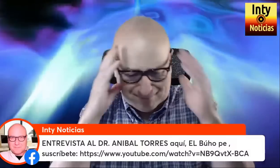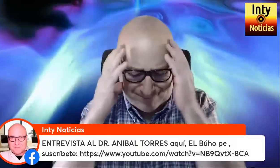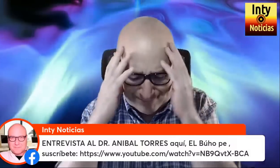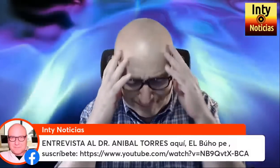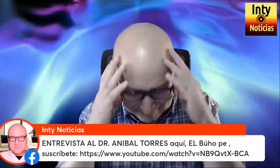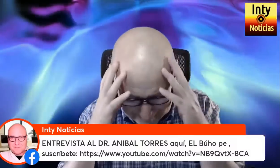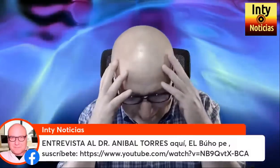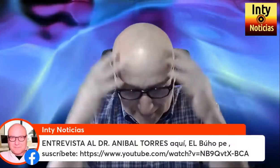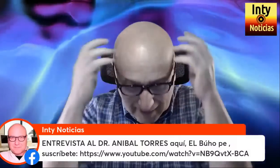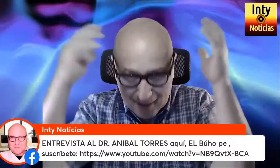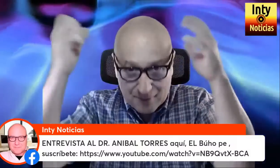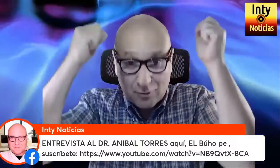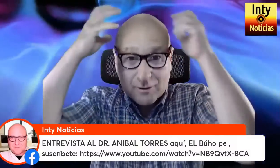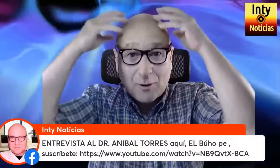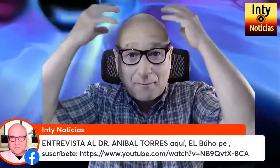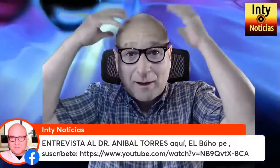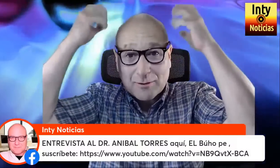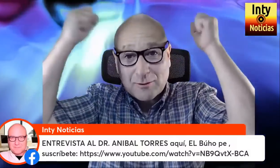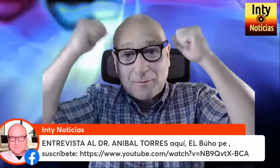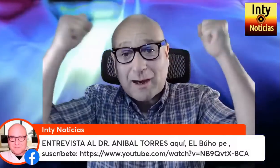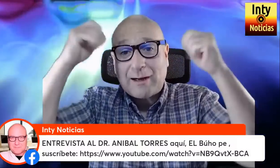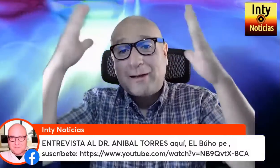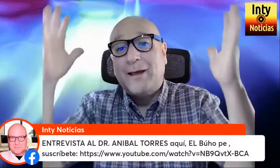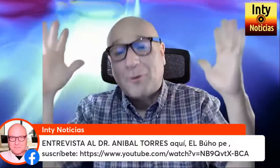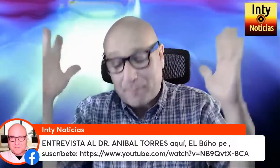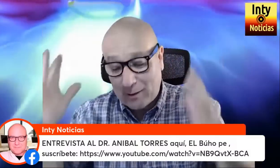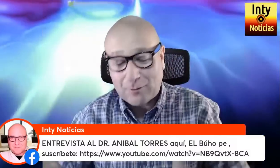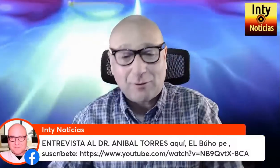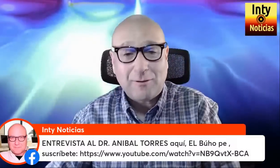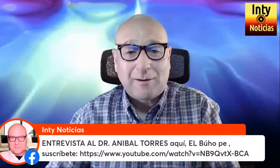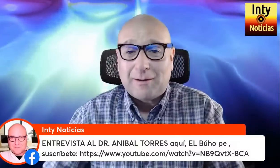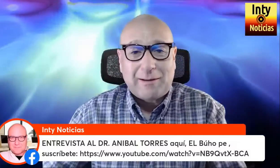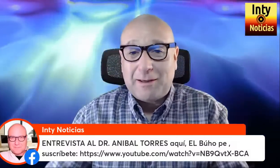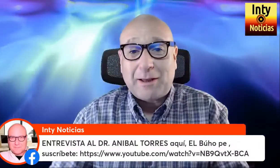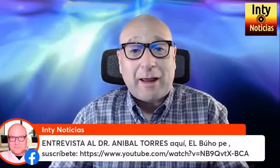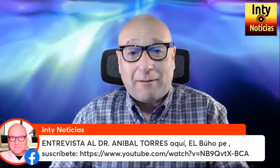la verdad, yo no tengo pelos, si no me jalaría de los pelos, ¿no? Increíble.